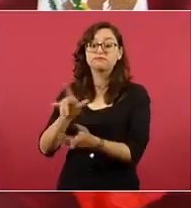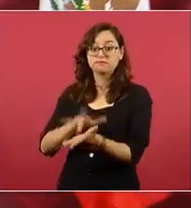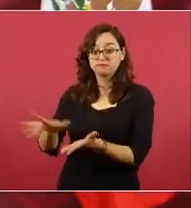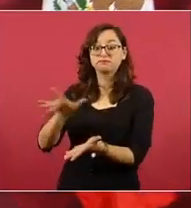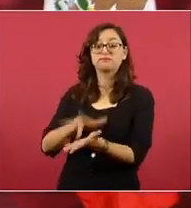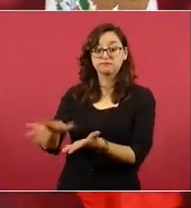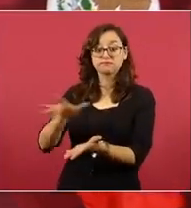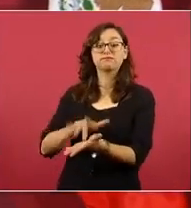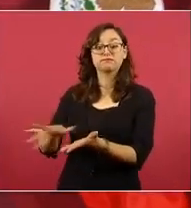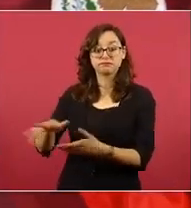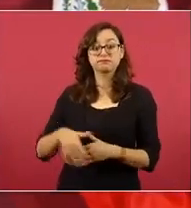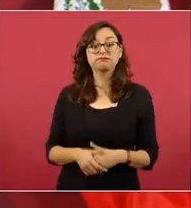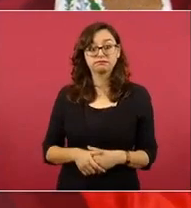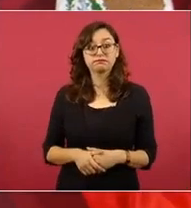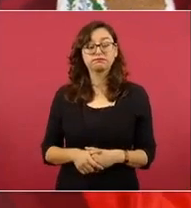Sin embargo,